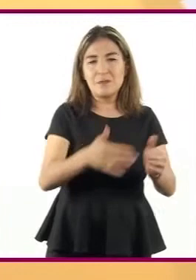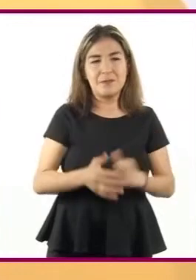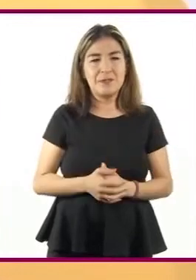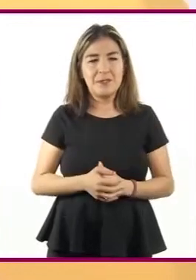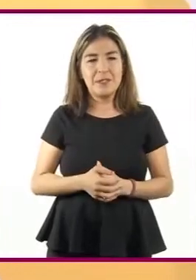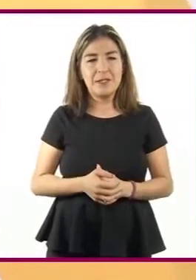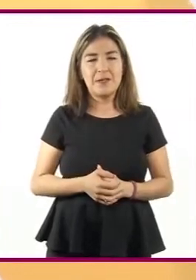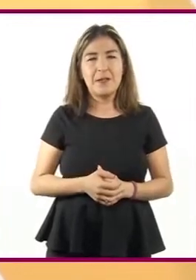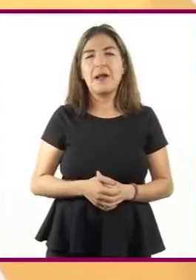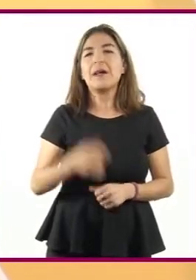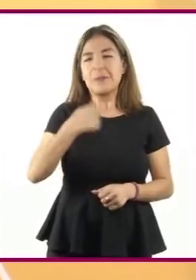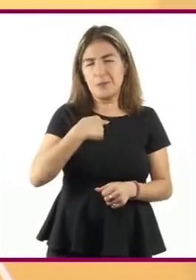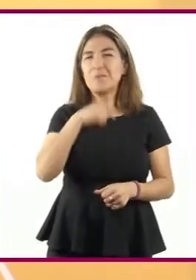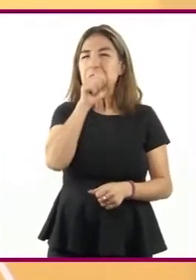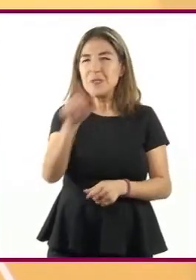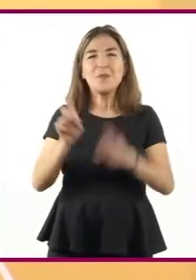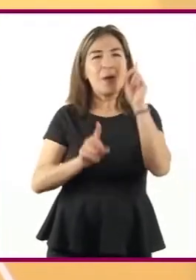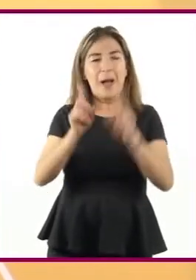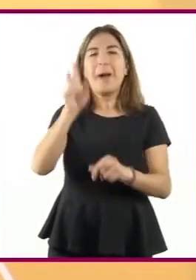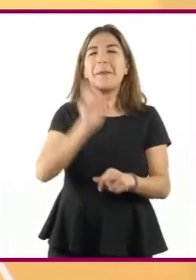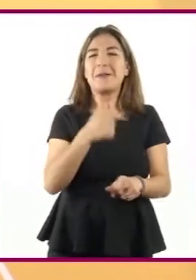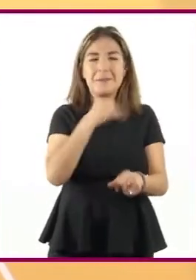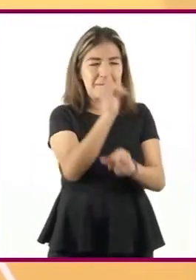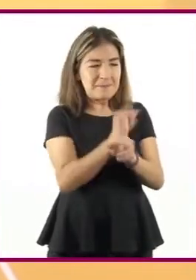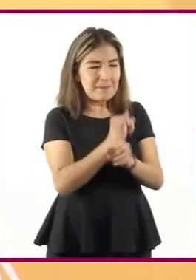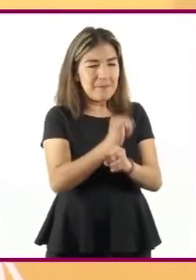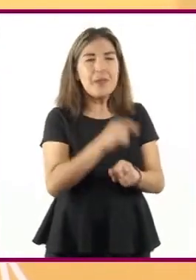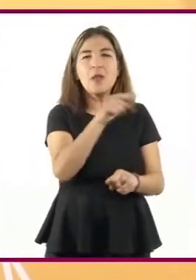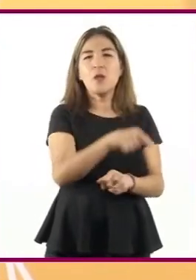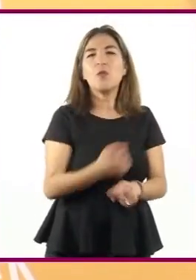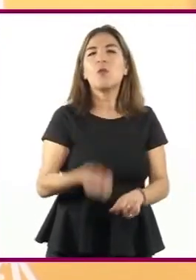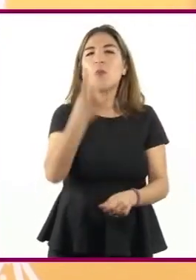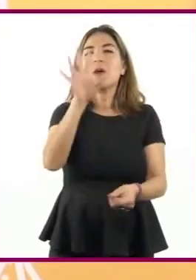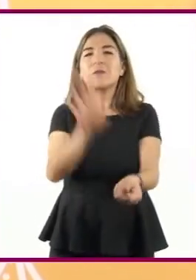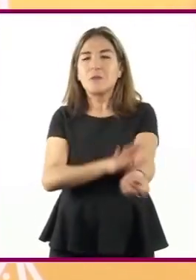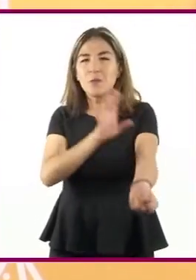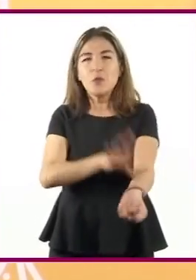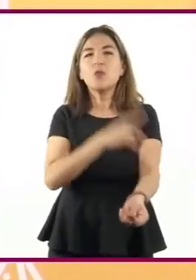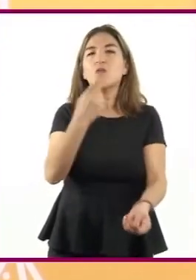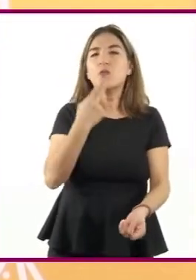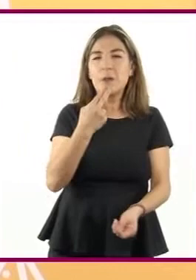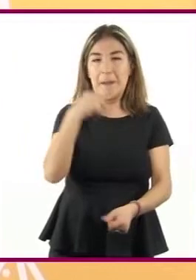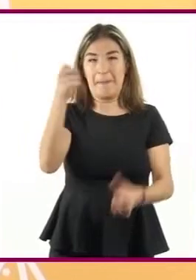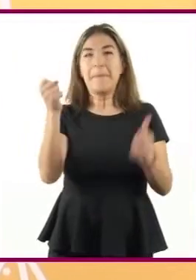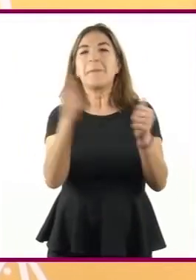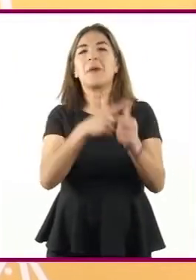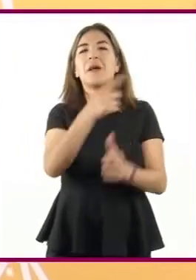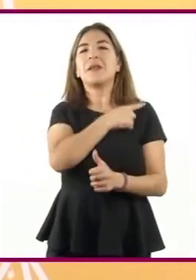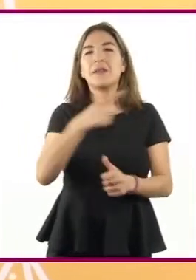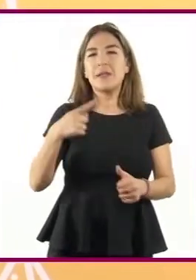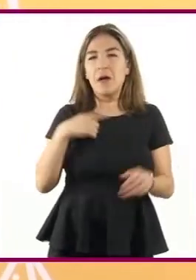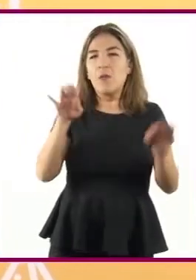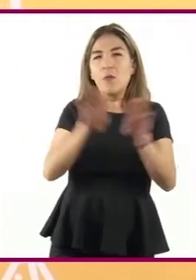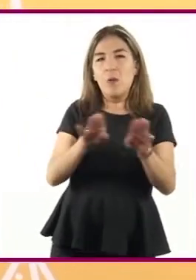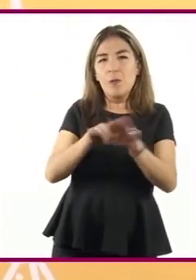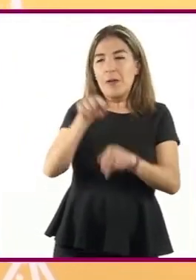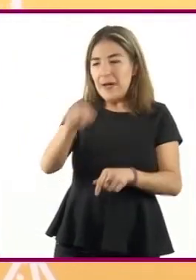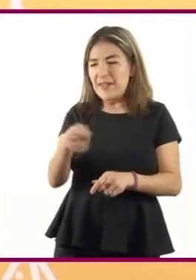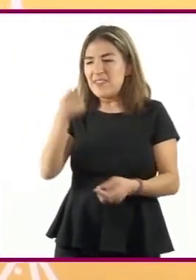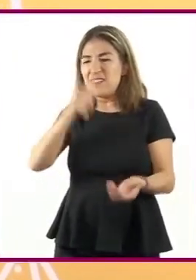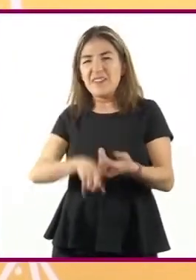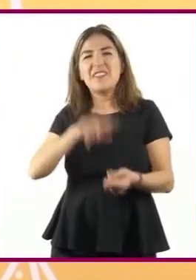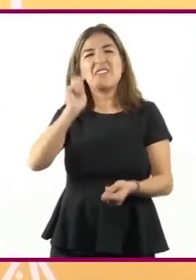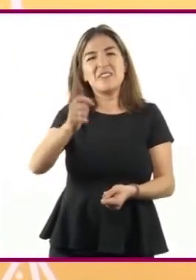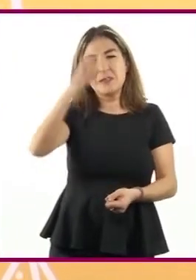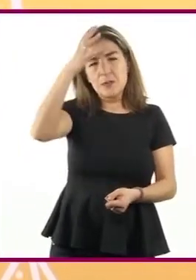misma duda y me puse a investigar. Para conocer el consumo de electricidad de un aparato, primero debemos familiarizarnos con el concepto